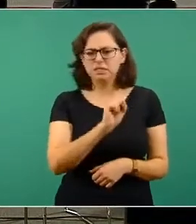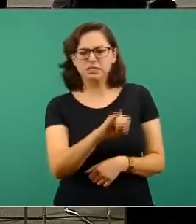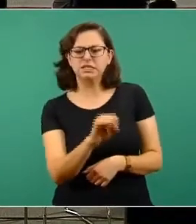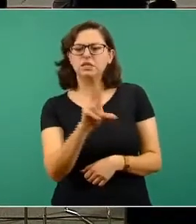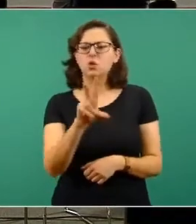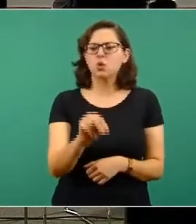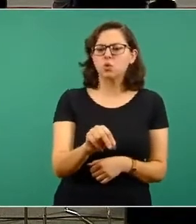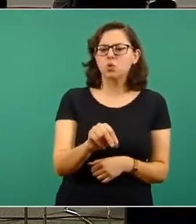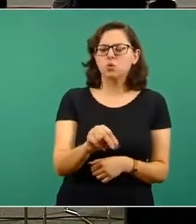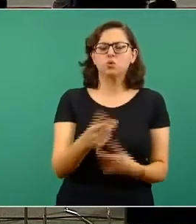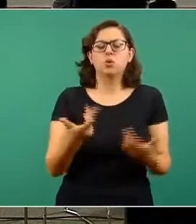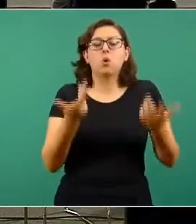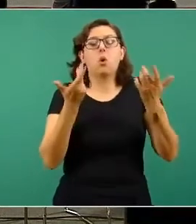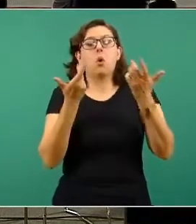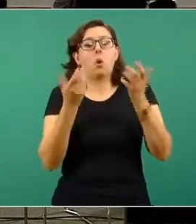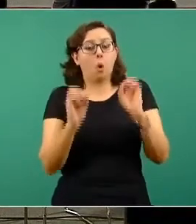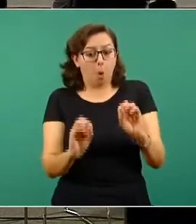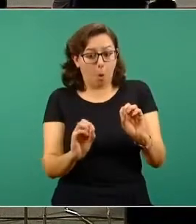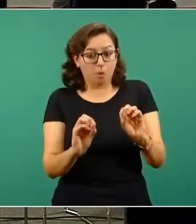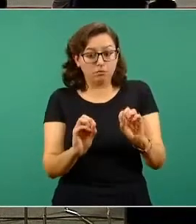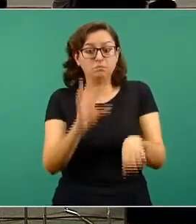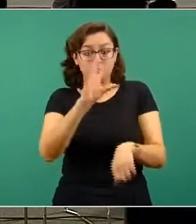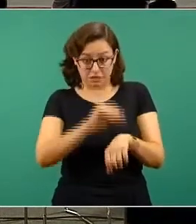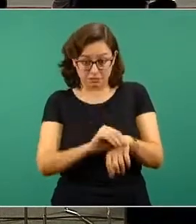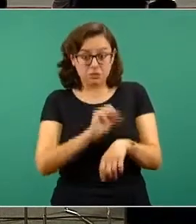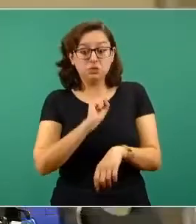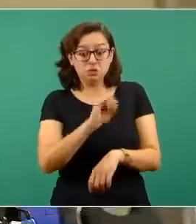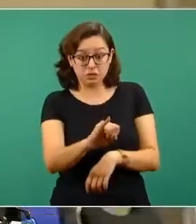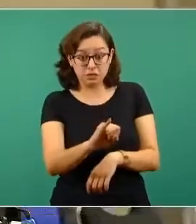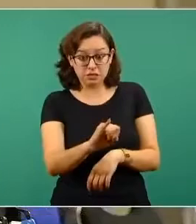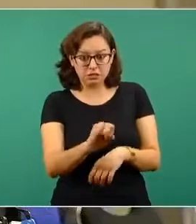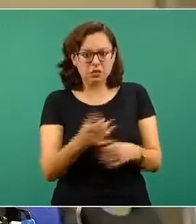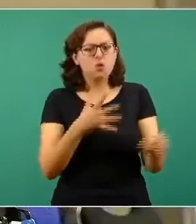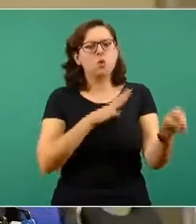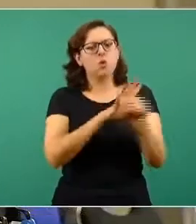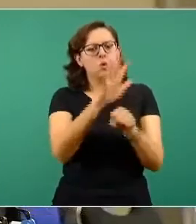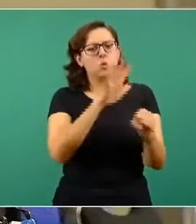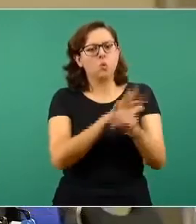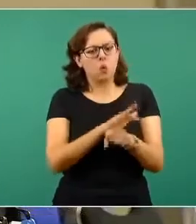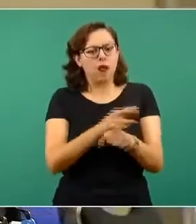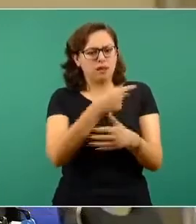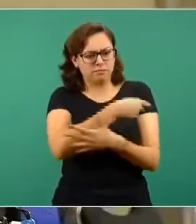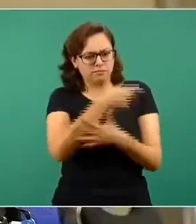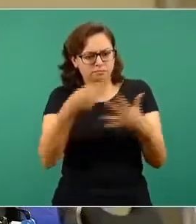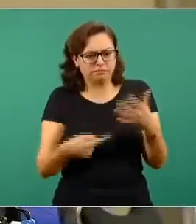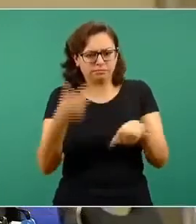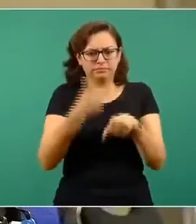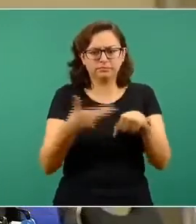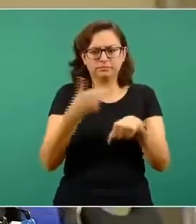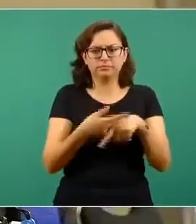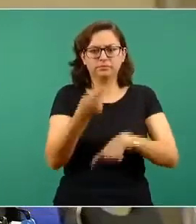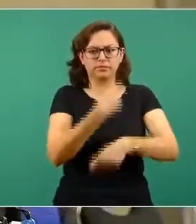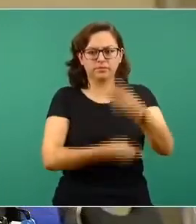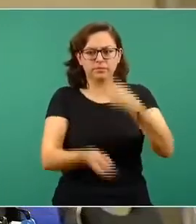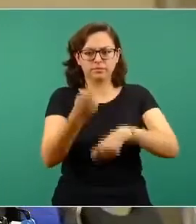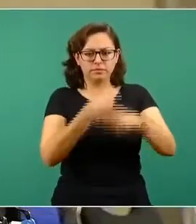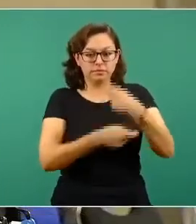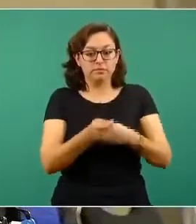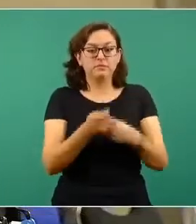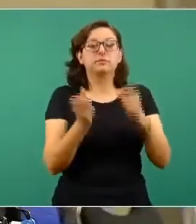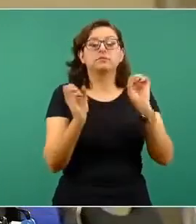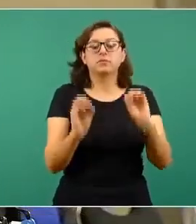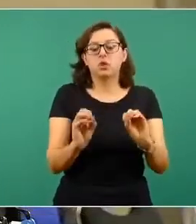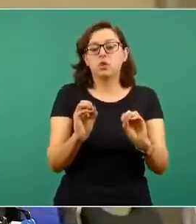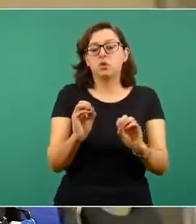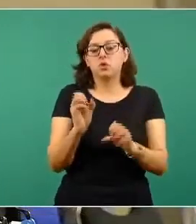¿Qué requisitos deben cumplir y si estos están fuera del ámbito de competencia o qué responsabilidad tiene también la Secretaría de Salud para darle seguimiento